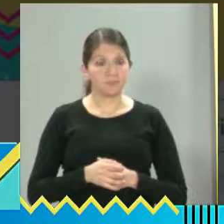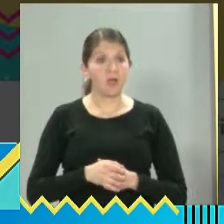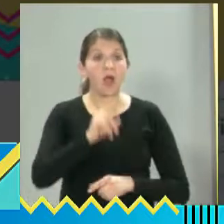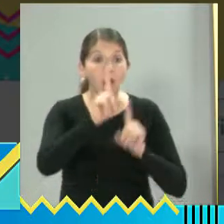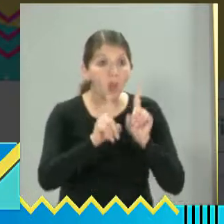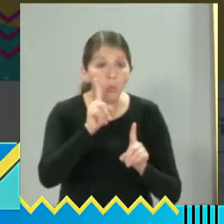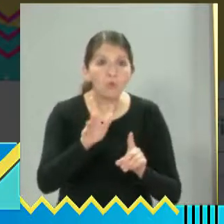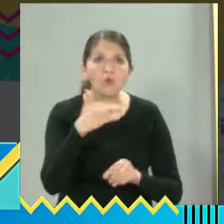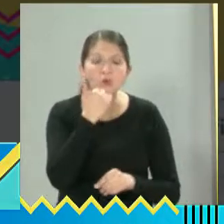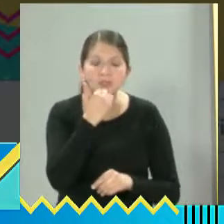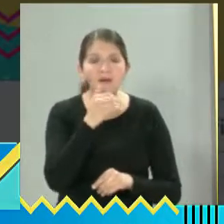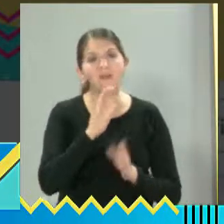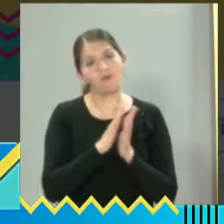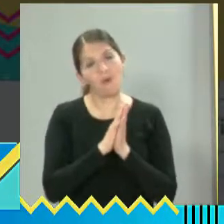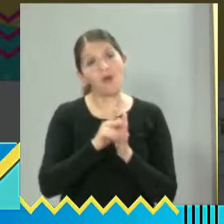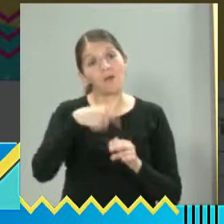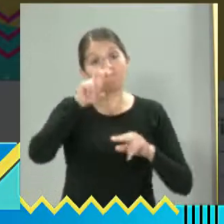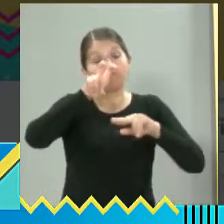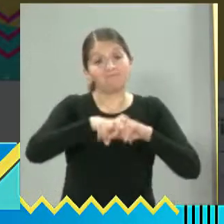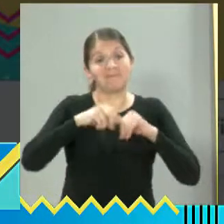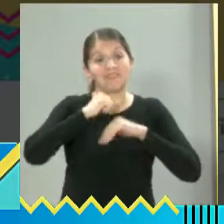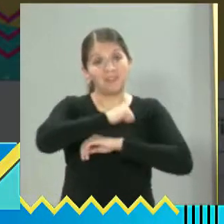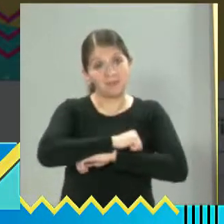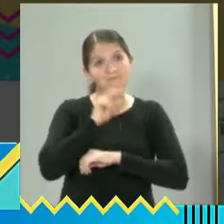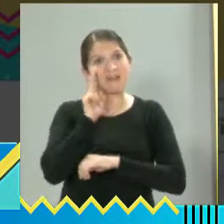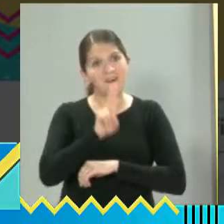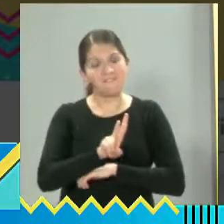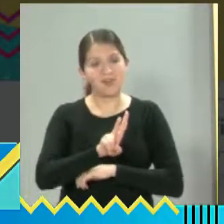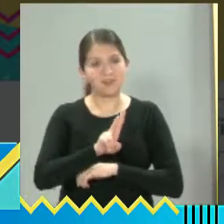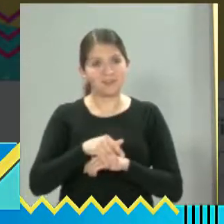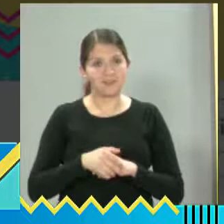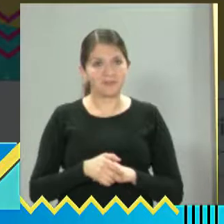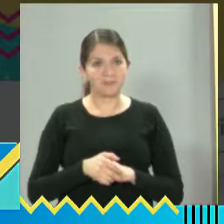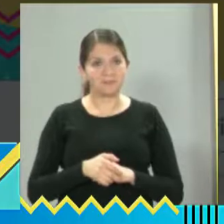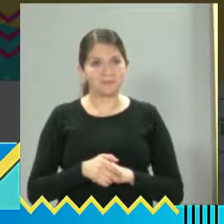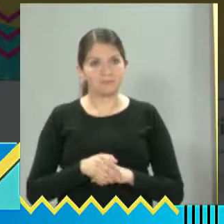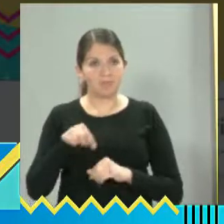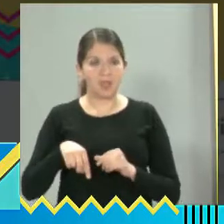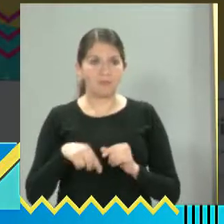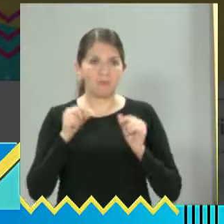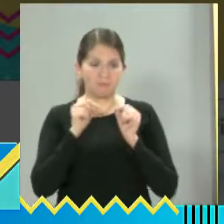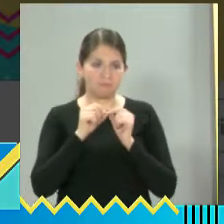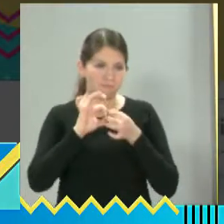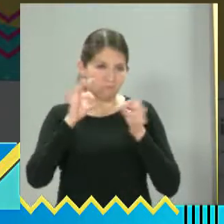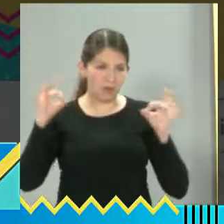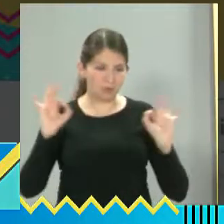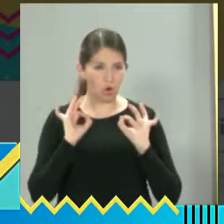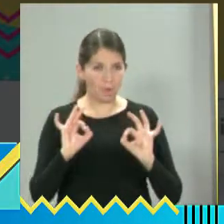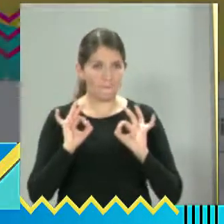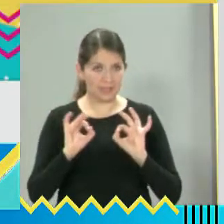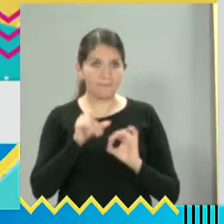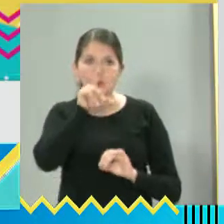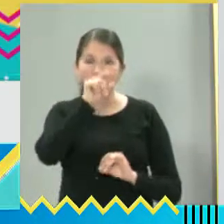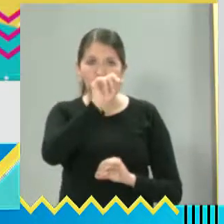el programa para poder entender. Bueno, ahí lo hicieron un poco más explayado como lo hiciste vos, Sebastián, pero ahí queda entonces el tuit